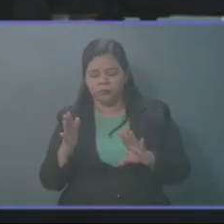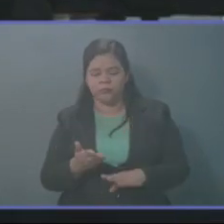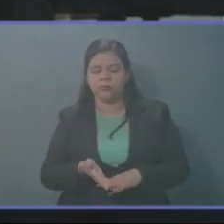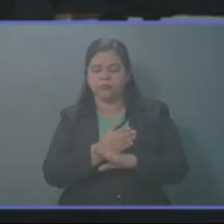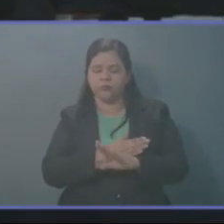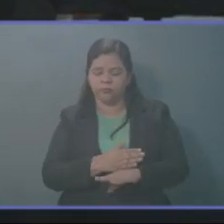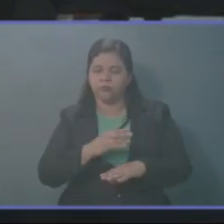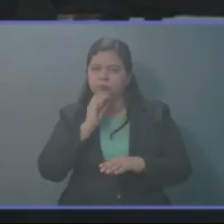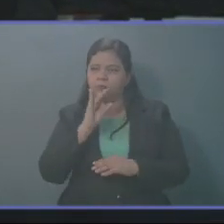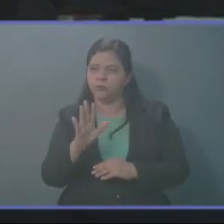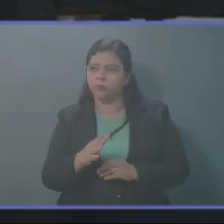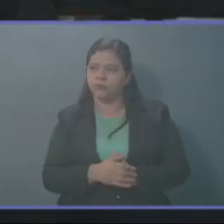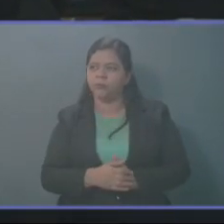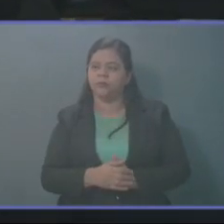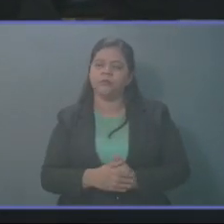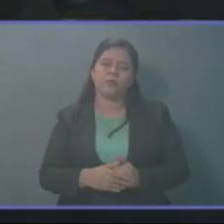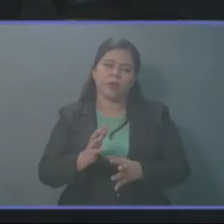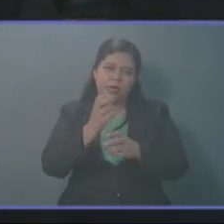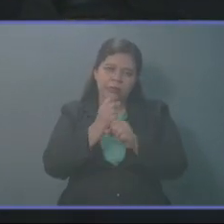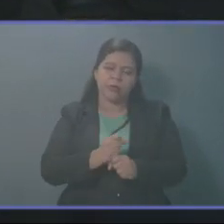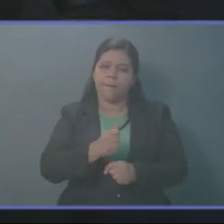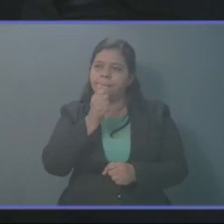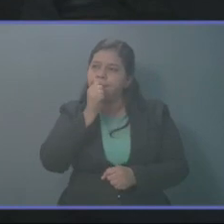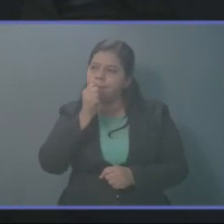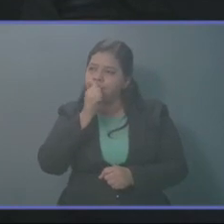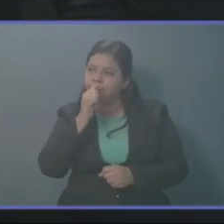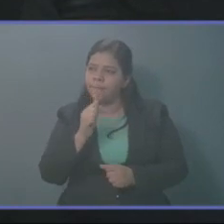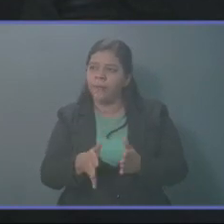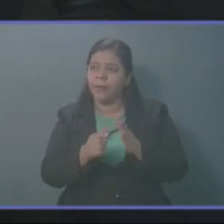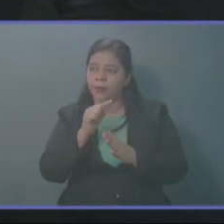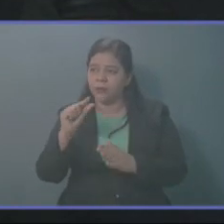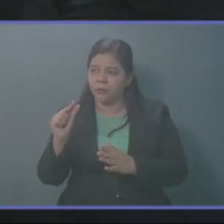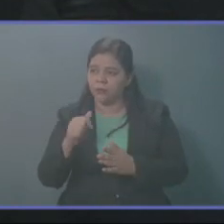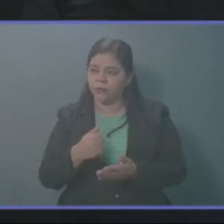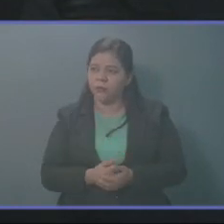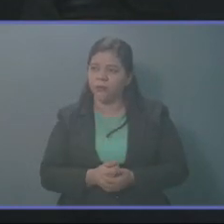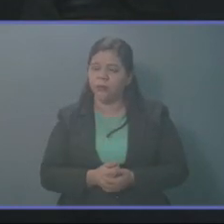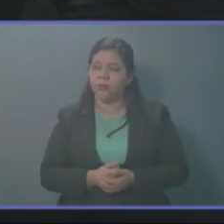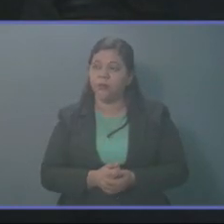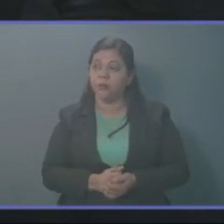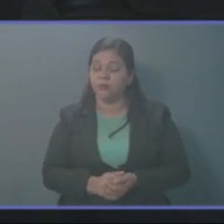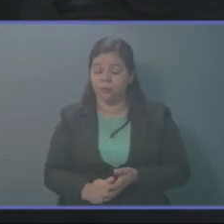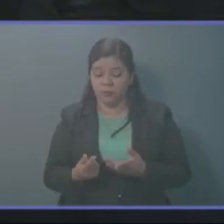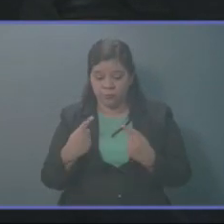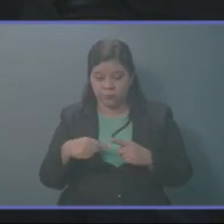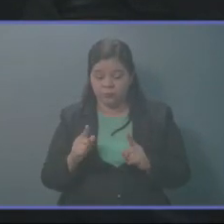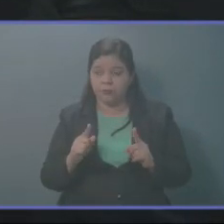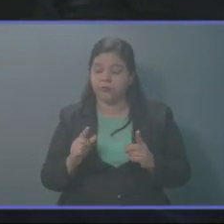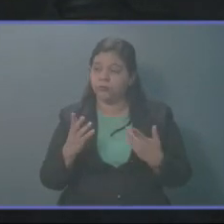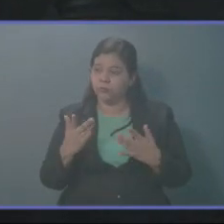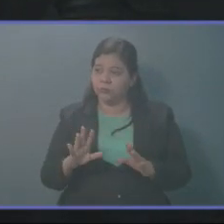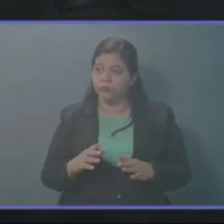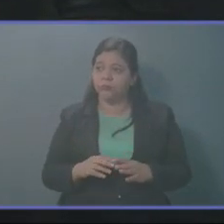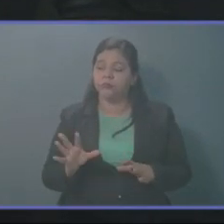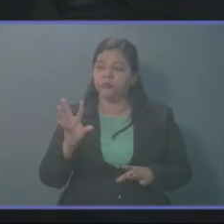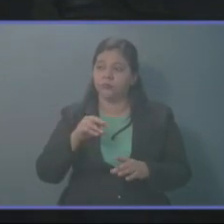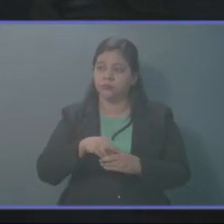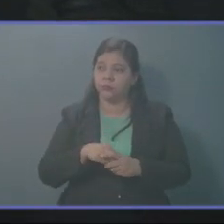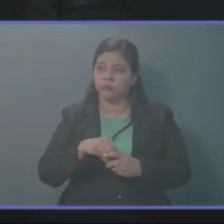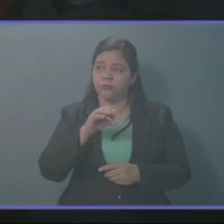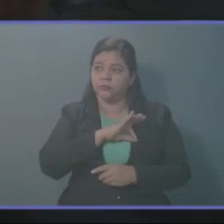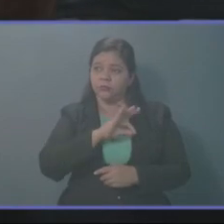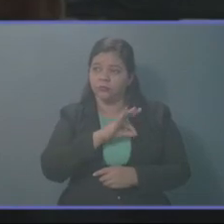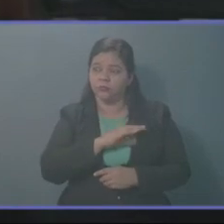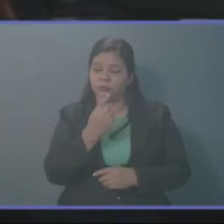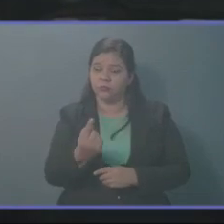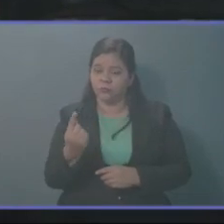el caso de seguros privados, ¿verdad? De las instituciones que todavía lo tienen como parte de beneficios de